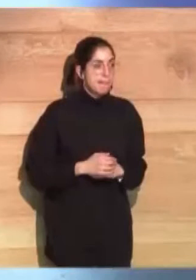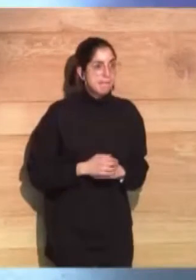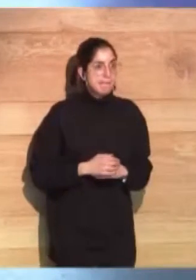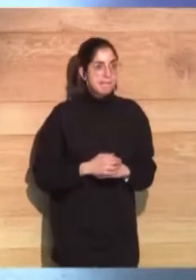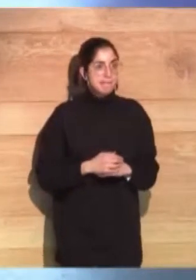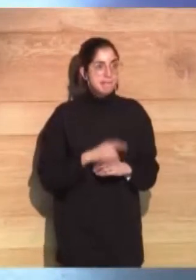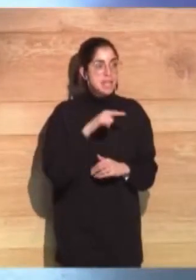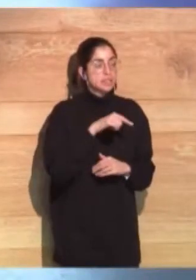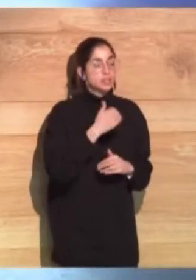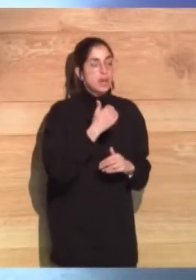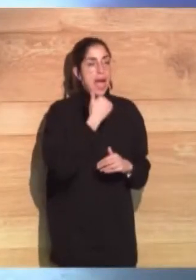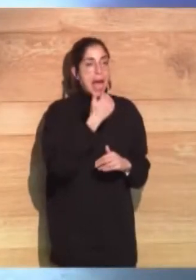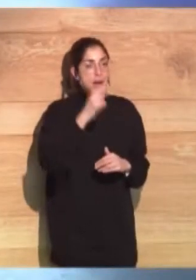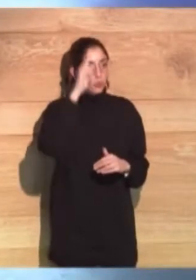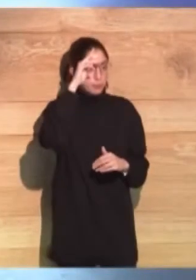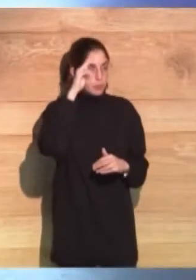Es algo preocupante